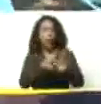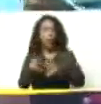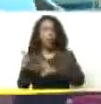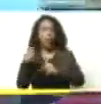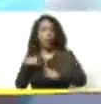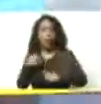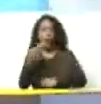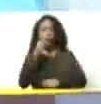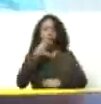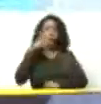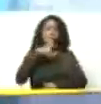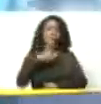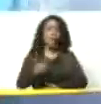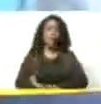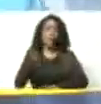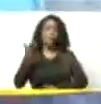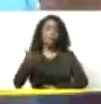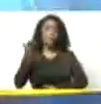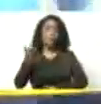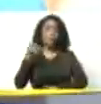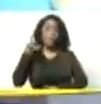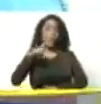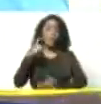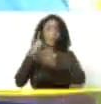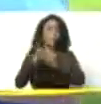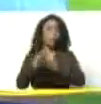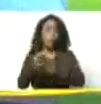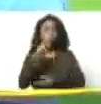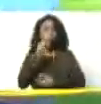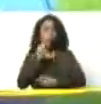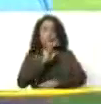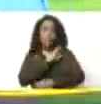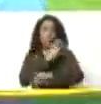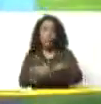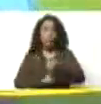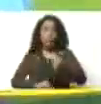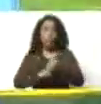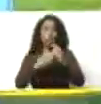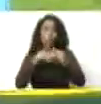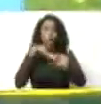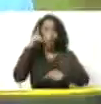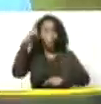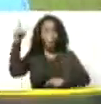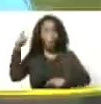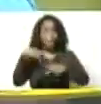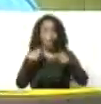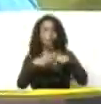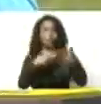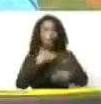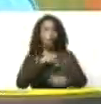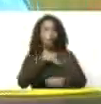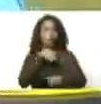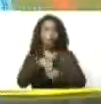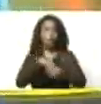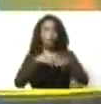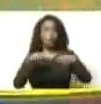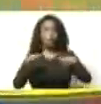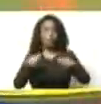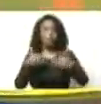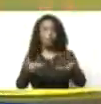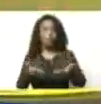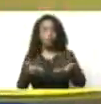necesaria los requerimientos kilos calóricos para fortalecer toda la lógica productiva dentro de nuestro territorio